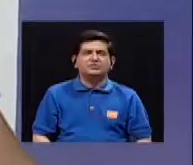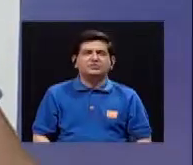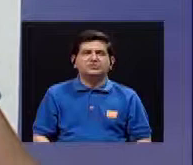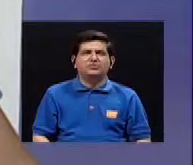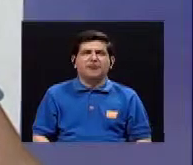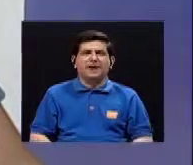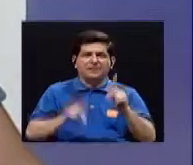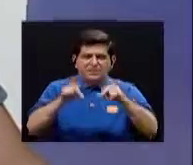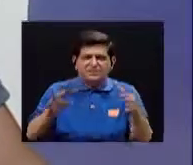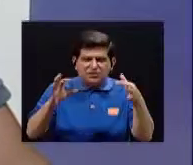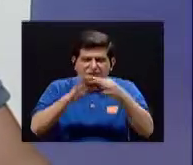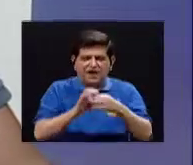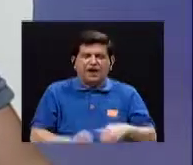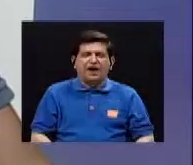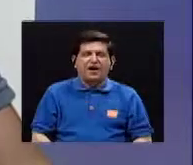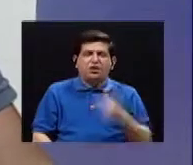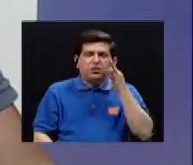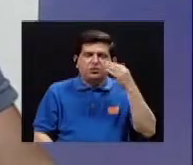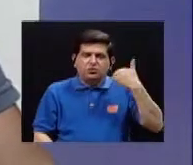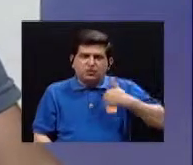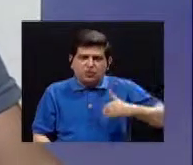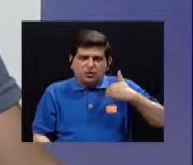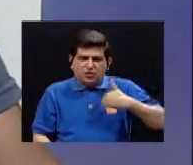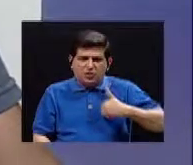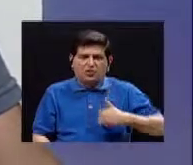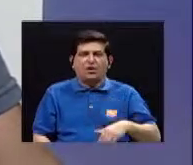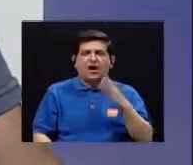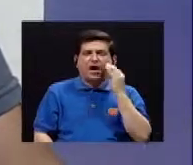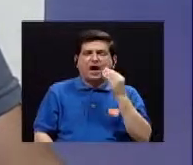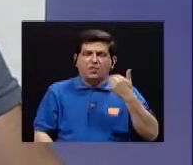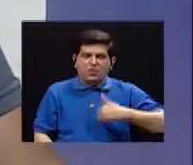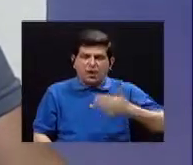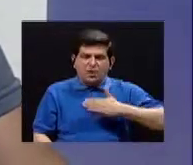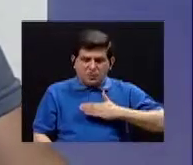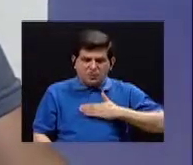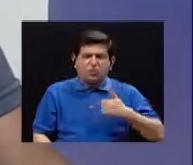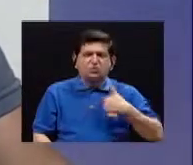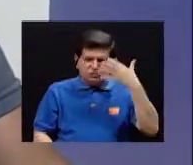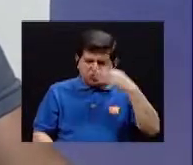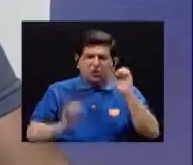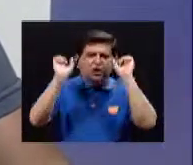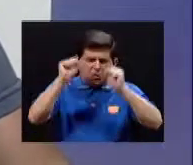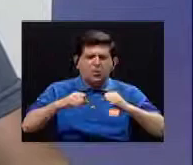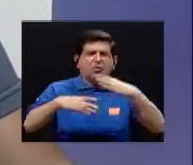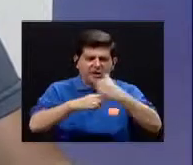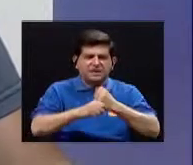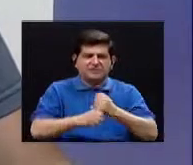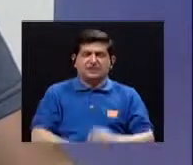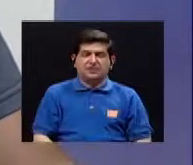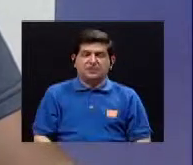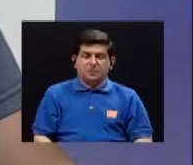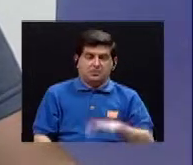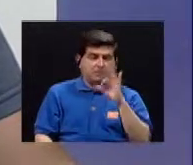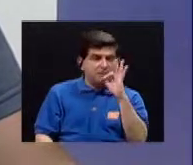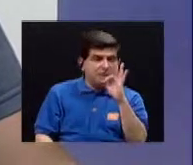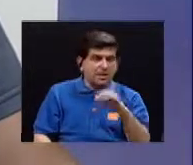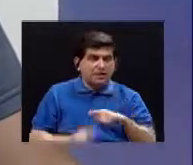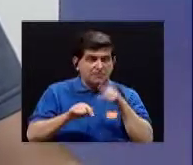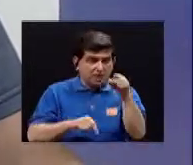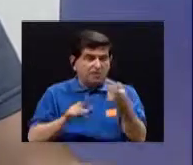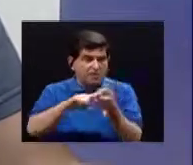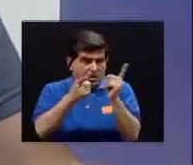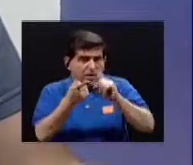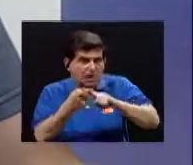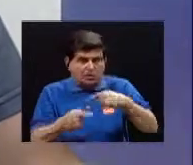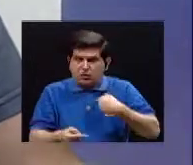un tío abuelo mío entonces yo lo conozco porque era de grecia entonces yo creo que yo puedo hacerlo miguel y yo le dije bueno pero